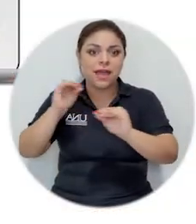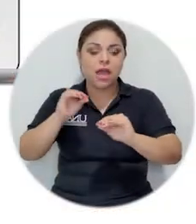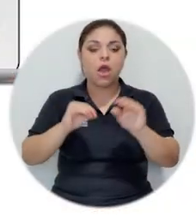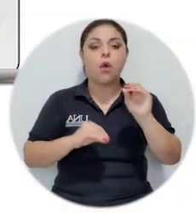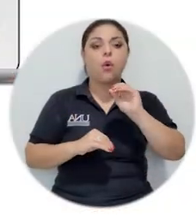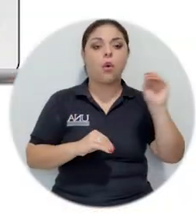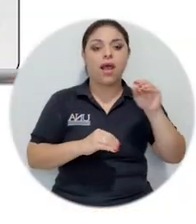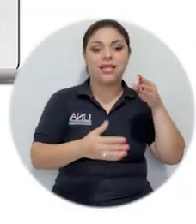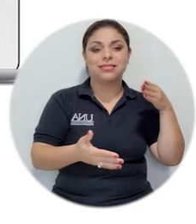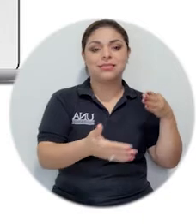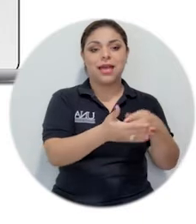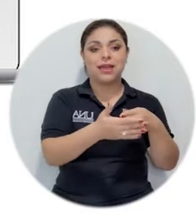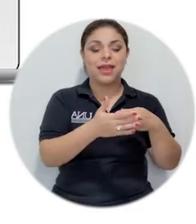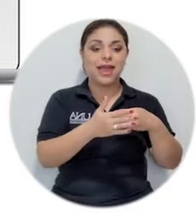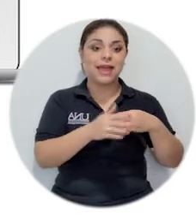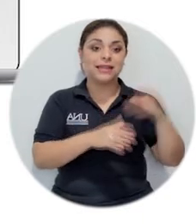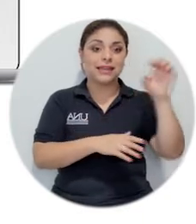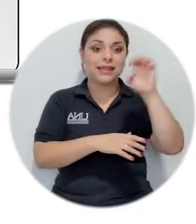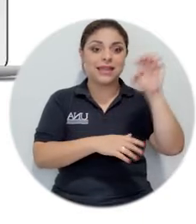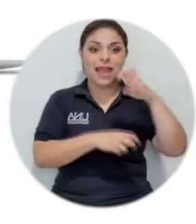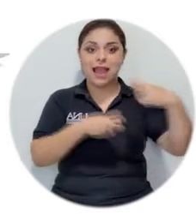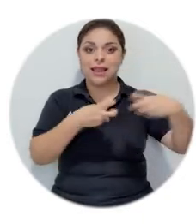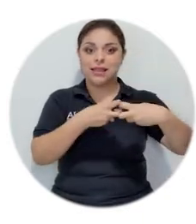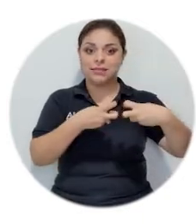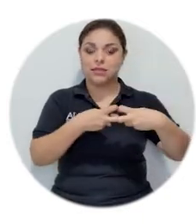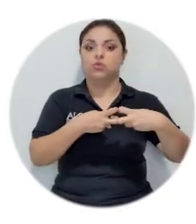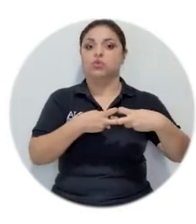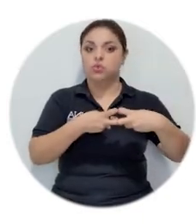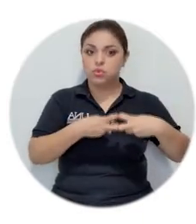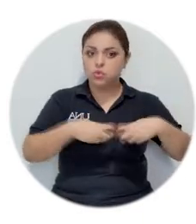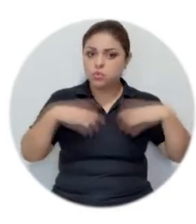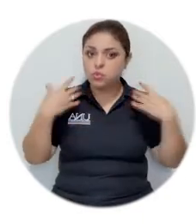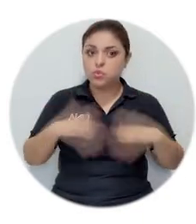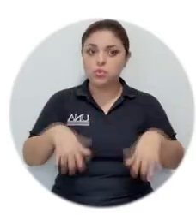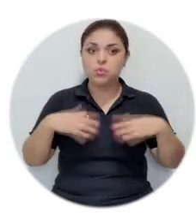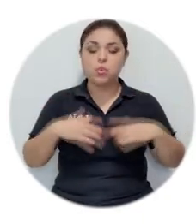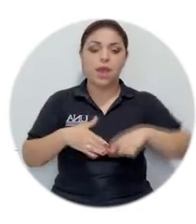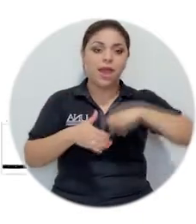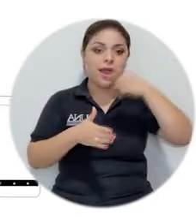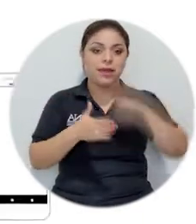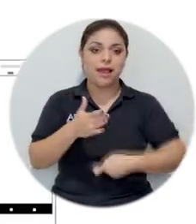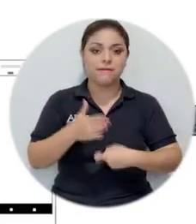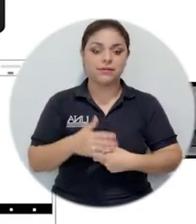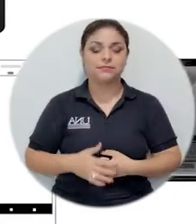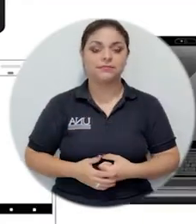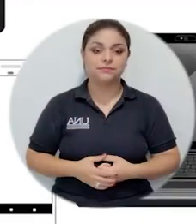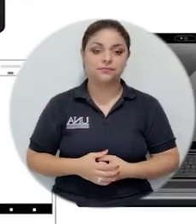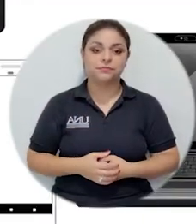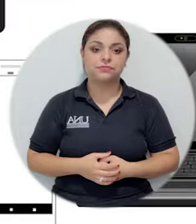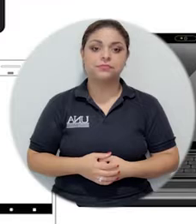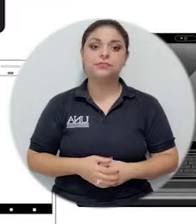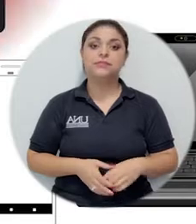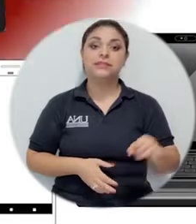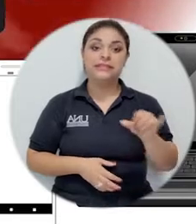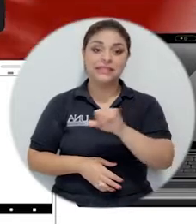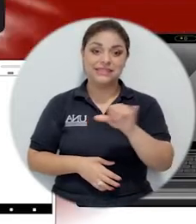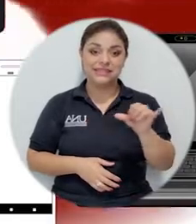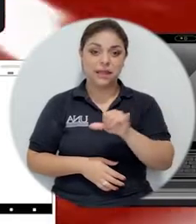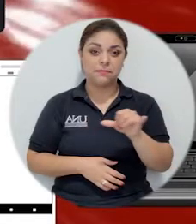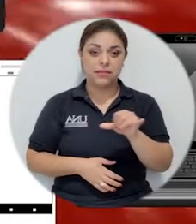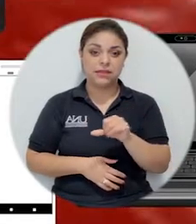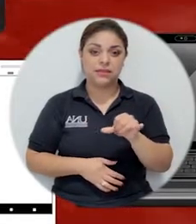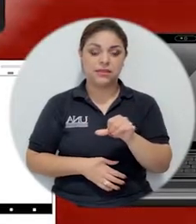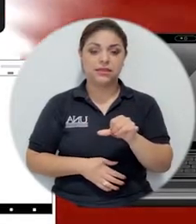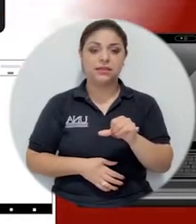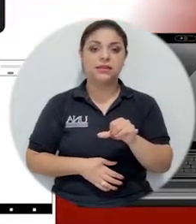el suministro de energía eléctrica, que son ya ataques más graves. Y por supuesto, no está de más